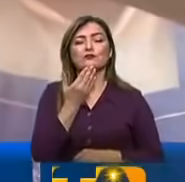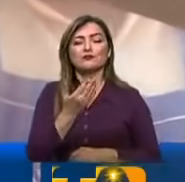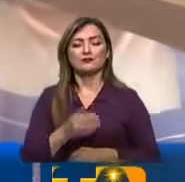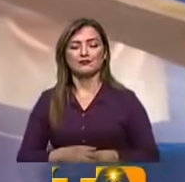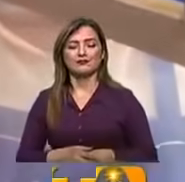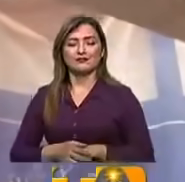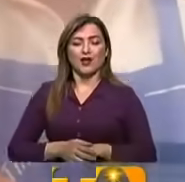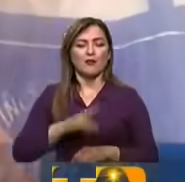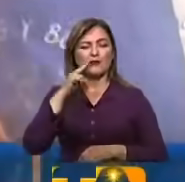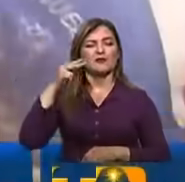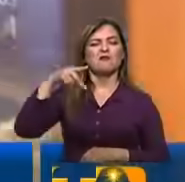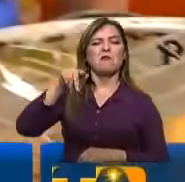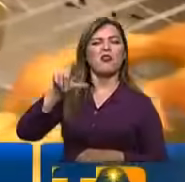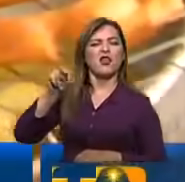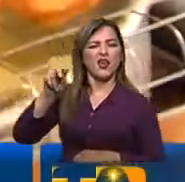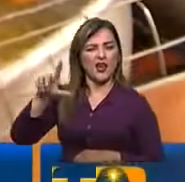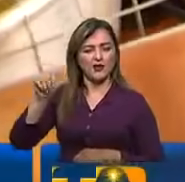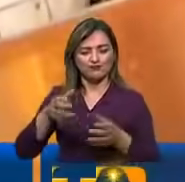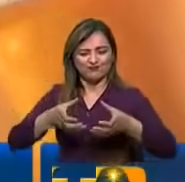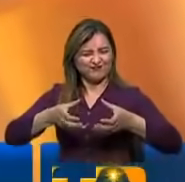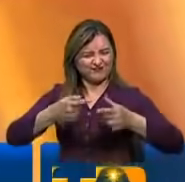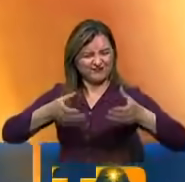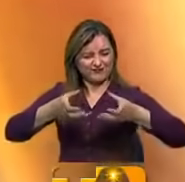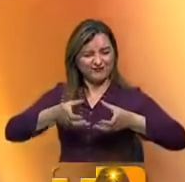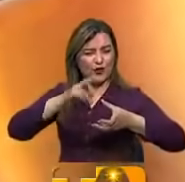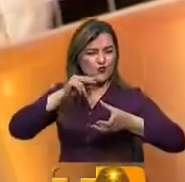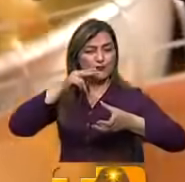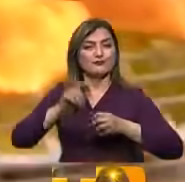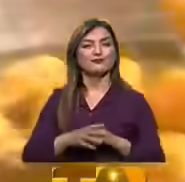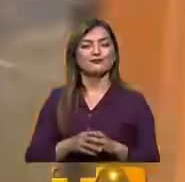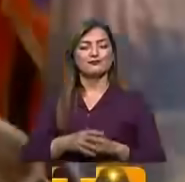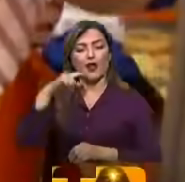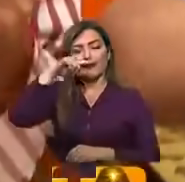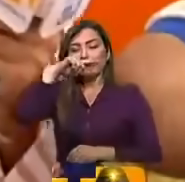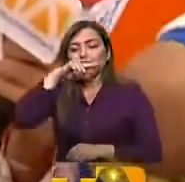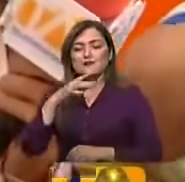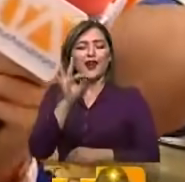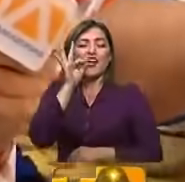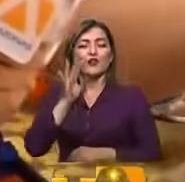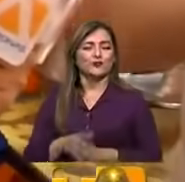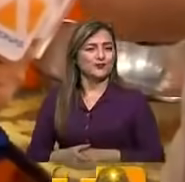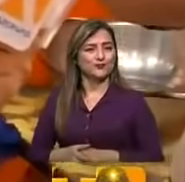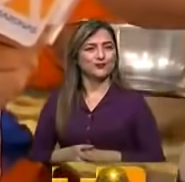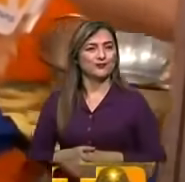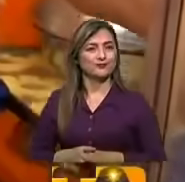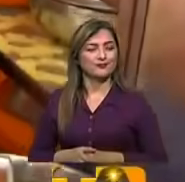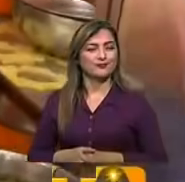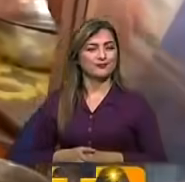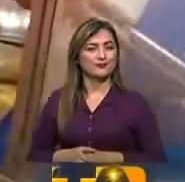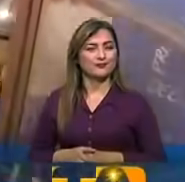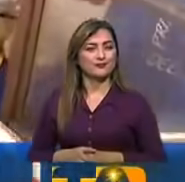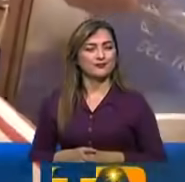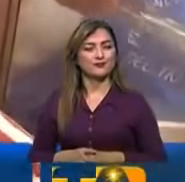panela, canela, y sale rico. Sale delicioso, yo voy a probar. Esta es una tradición